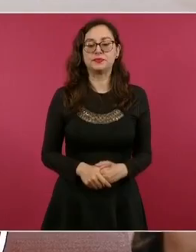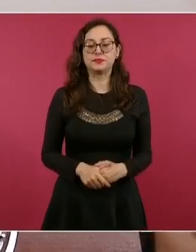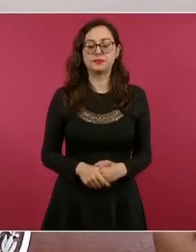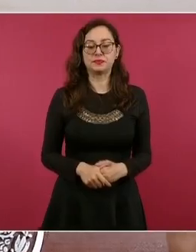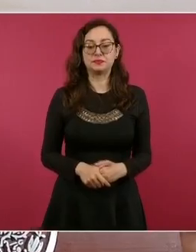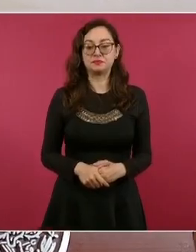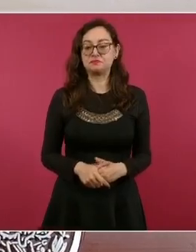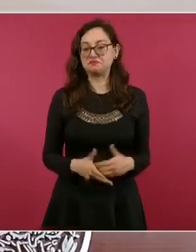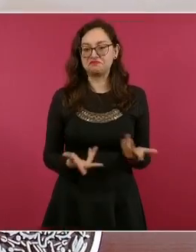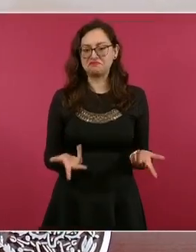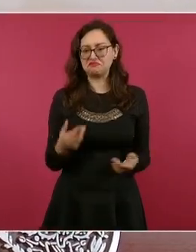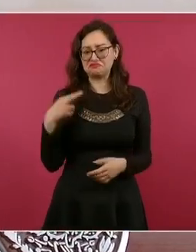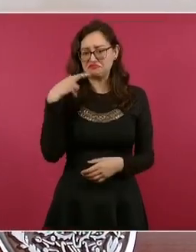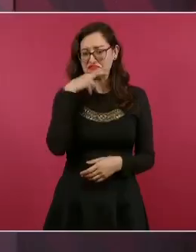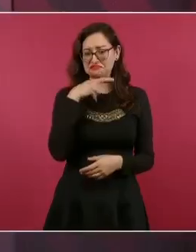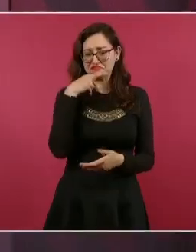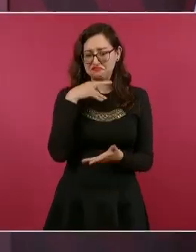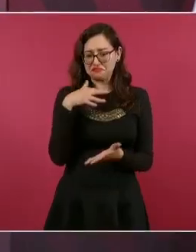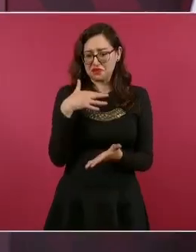que se lee